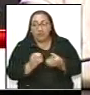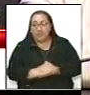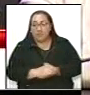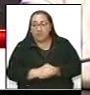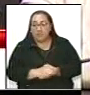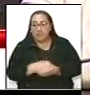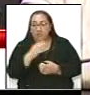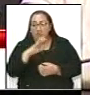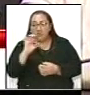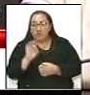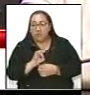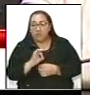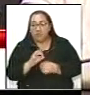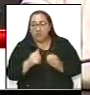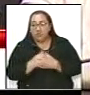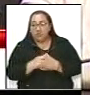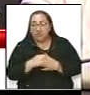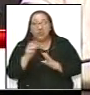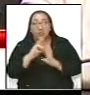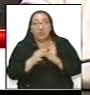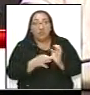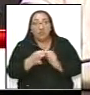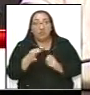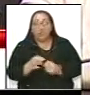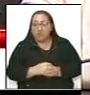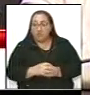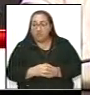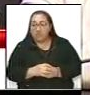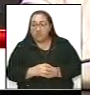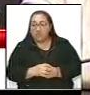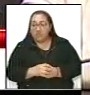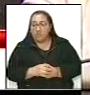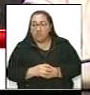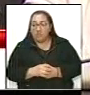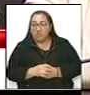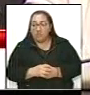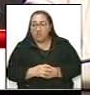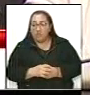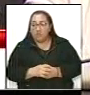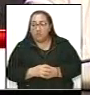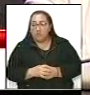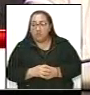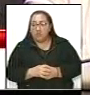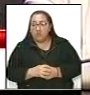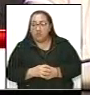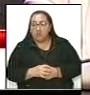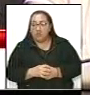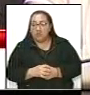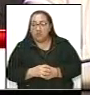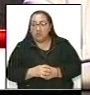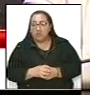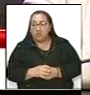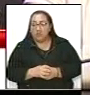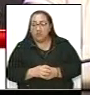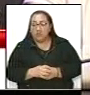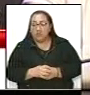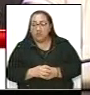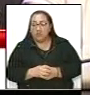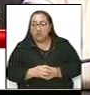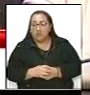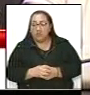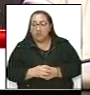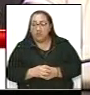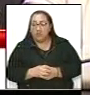el 40% solo iría a las regiones. Nada más, quizás